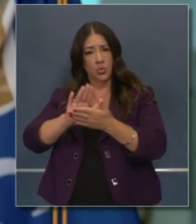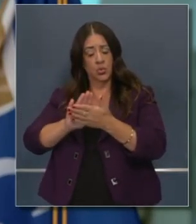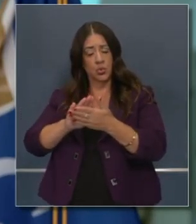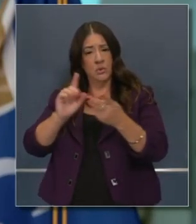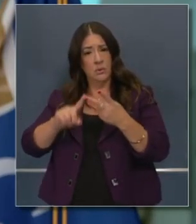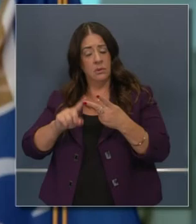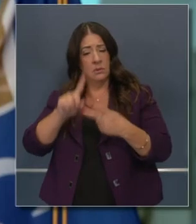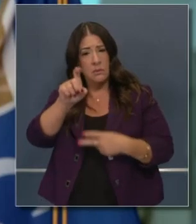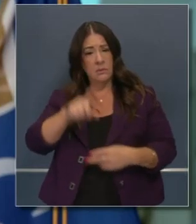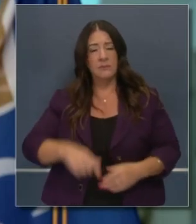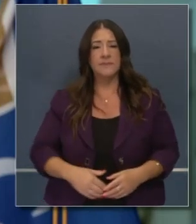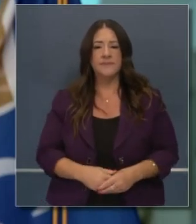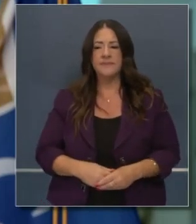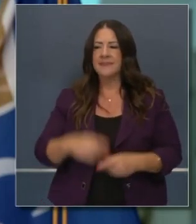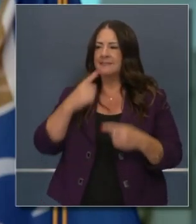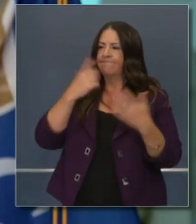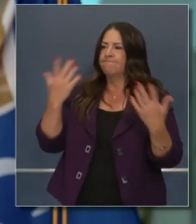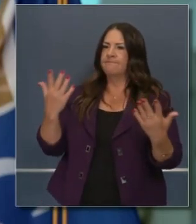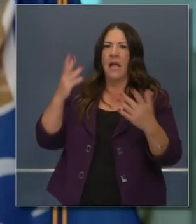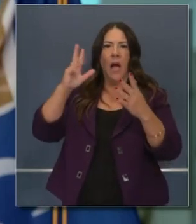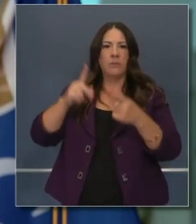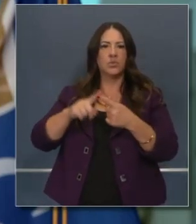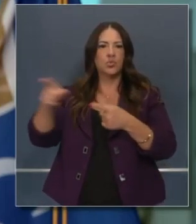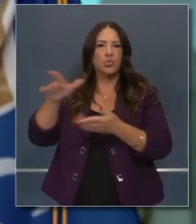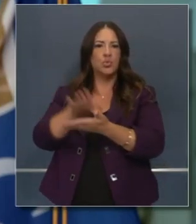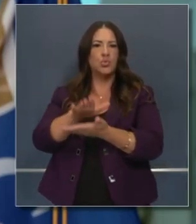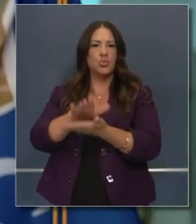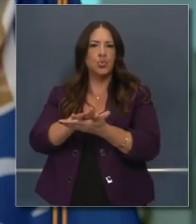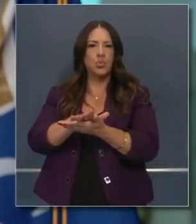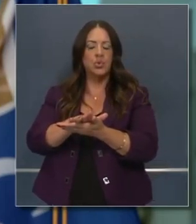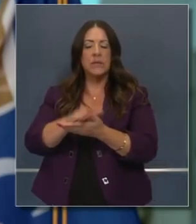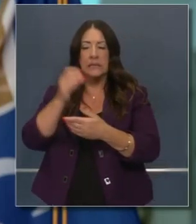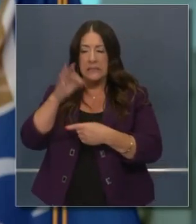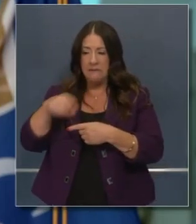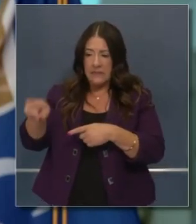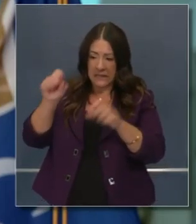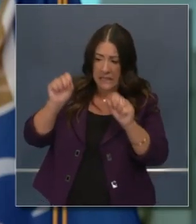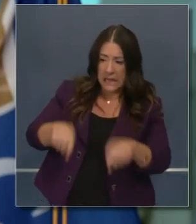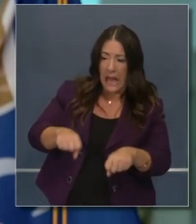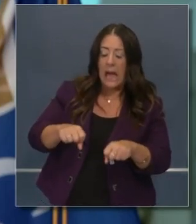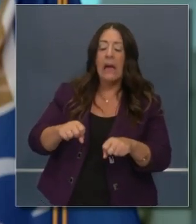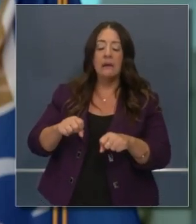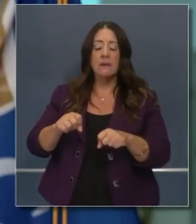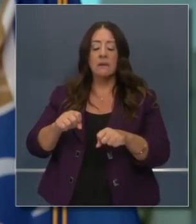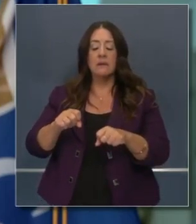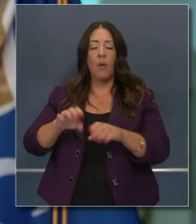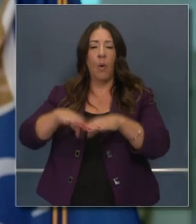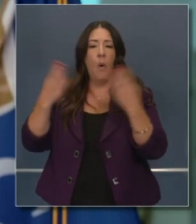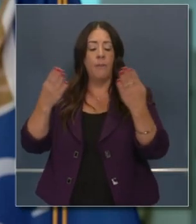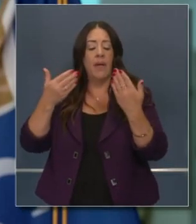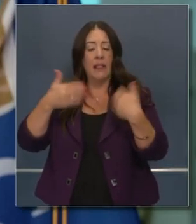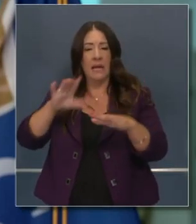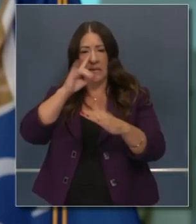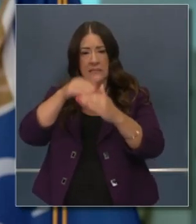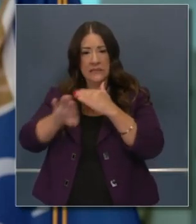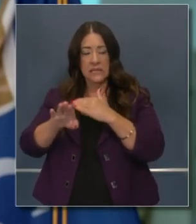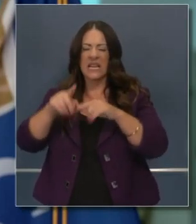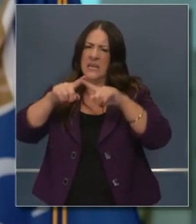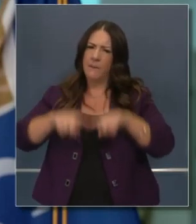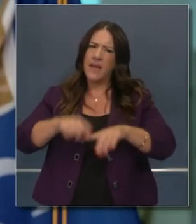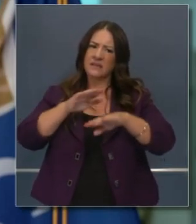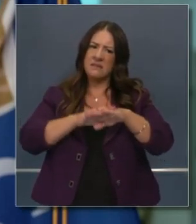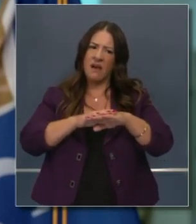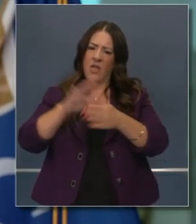en persona? Depende de cuando la escuela tome la decisión, si ellos pueden moverse en esa dirección en base